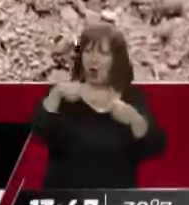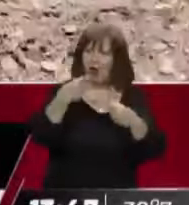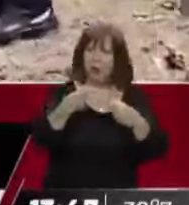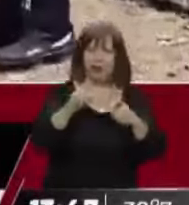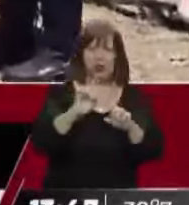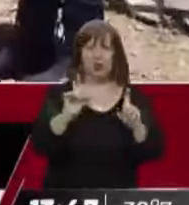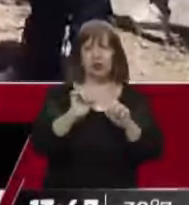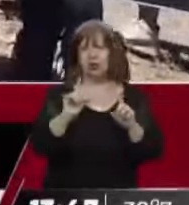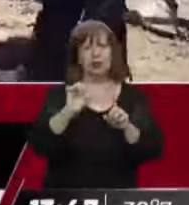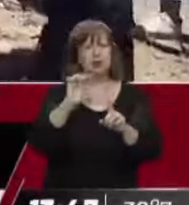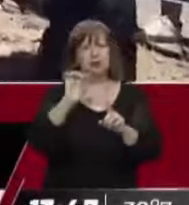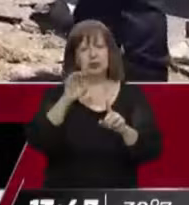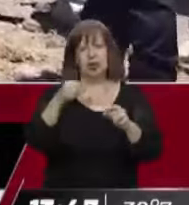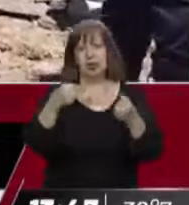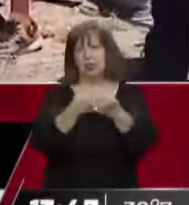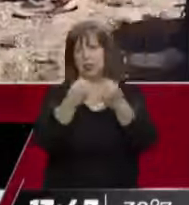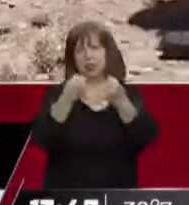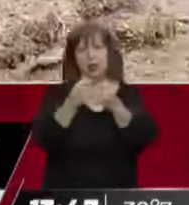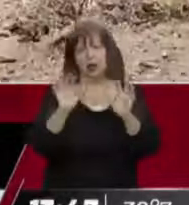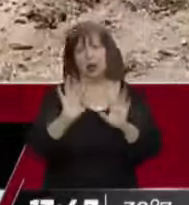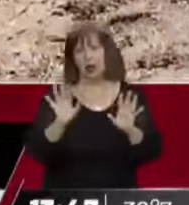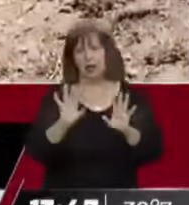chocó a nadie, pero de milagro, porque